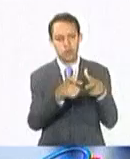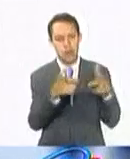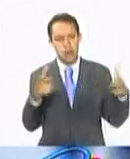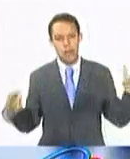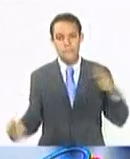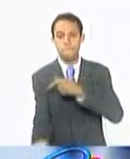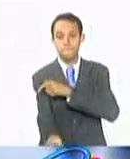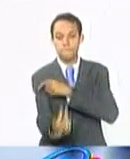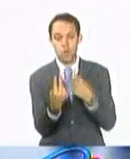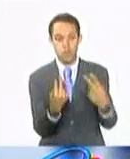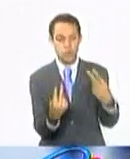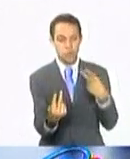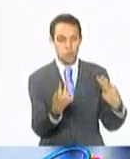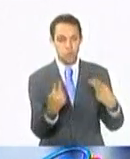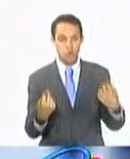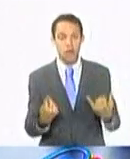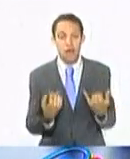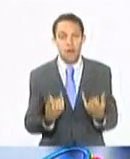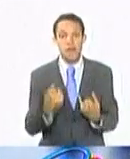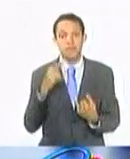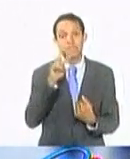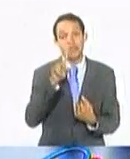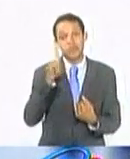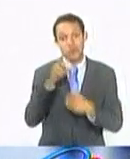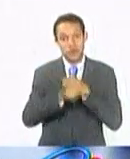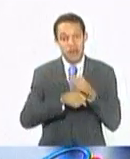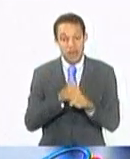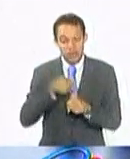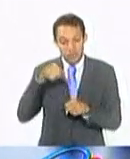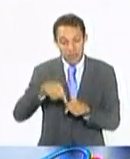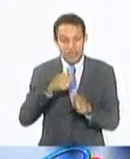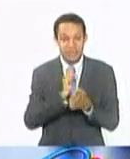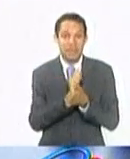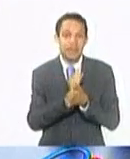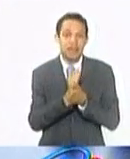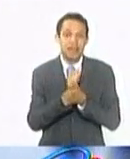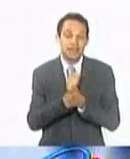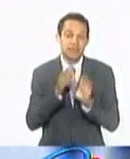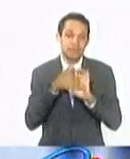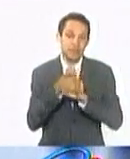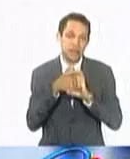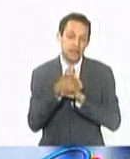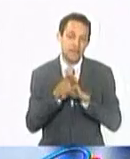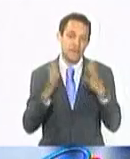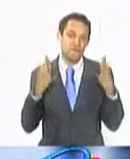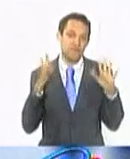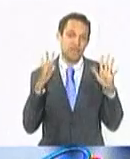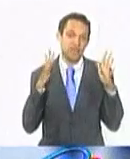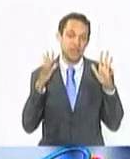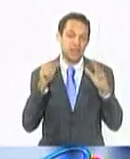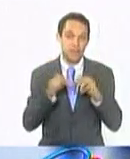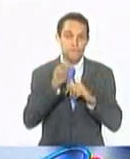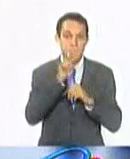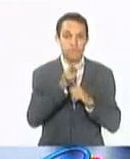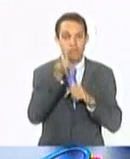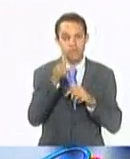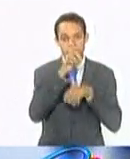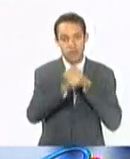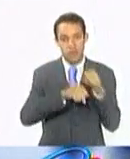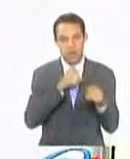y fuera de Colombia los 21 años de telecafé es un orgullo para este canal es un orgullo para nosotros poder llegar a tantas